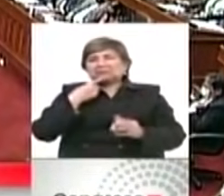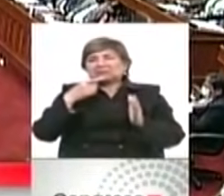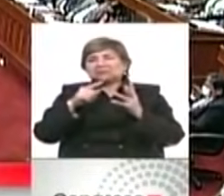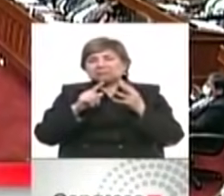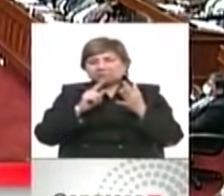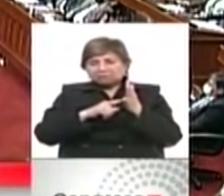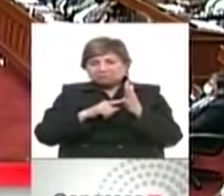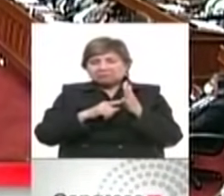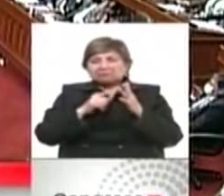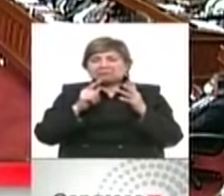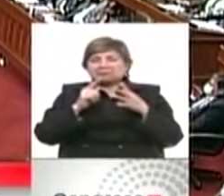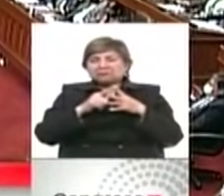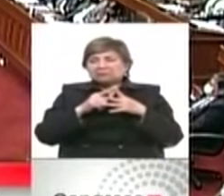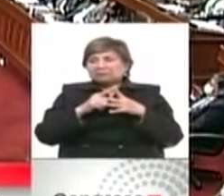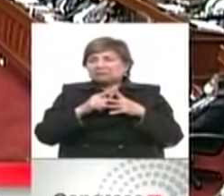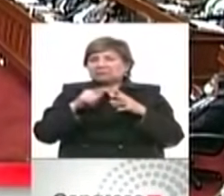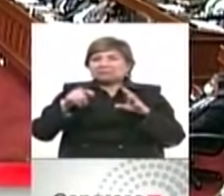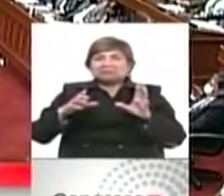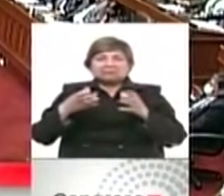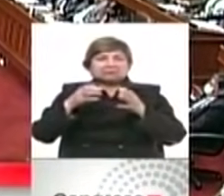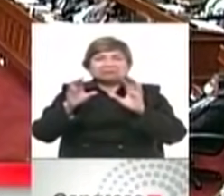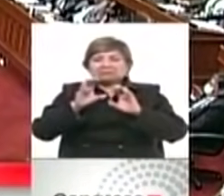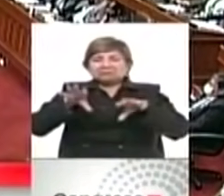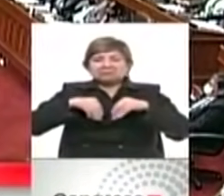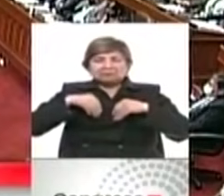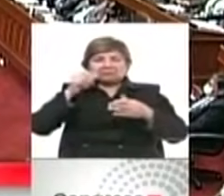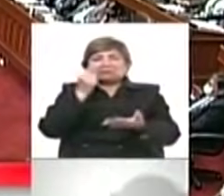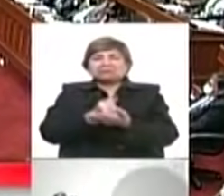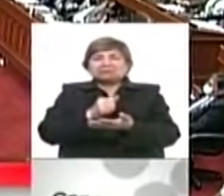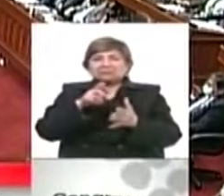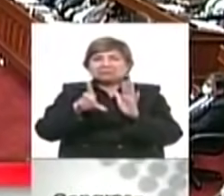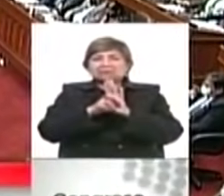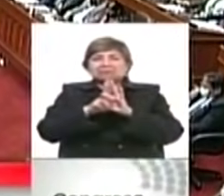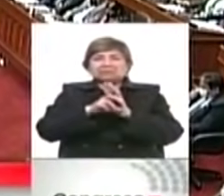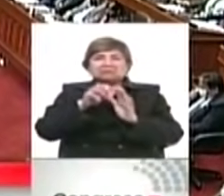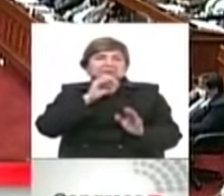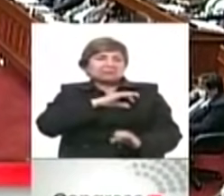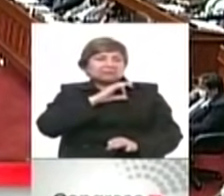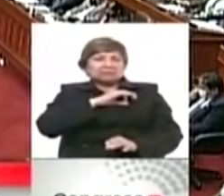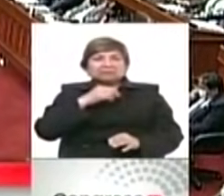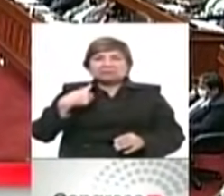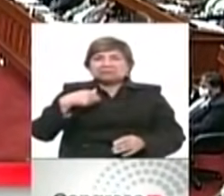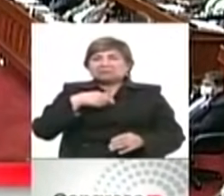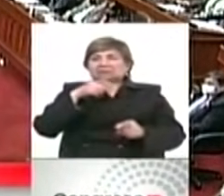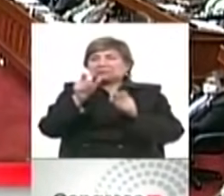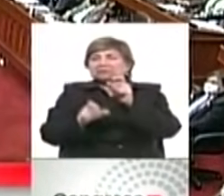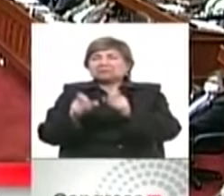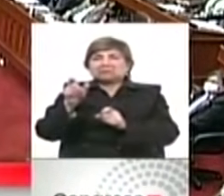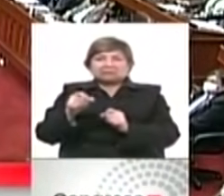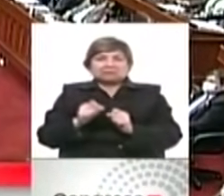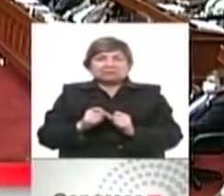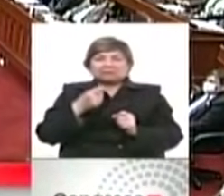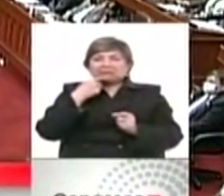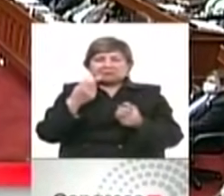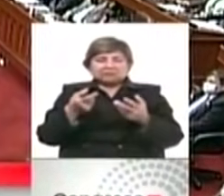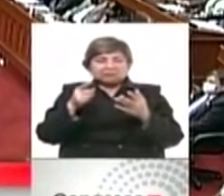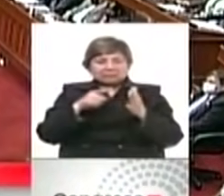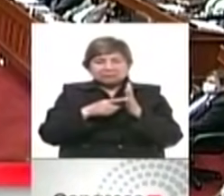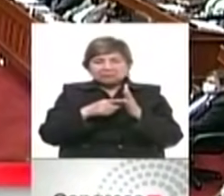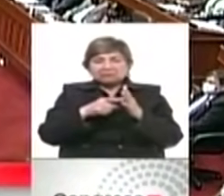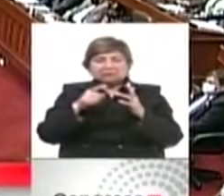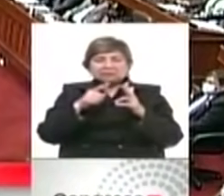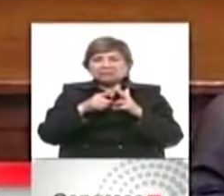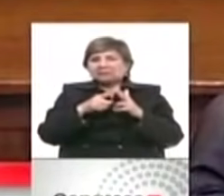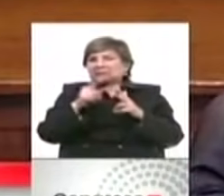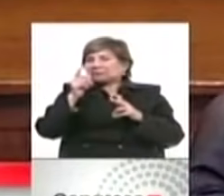podamos discutirlo posteriormente y que se pueda discutir los dos problemas en una misma sesión del Pleno